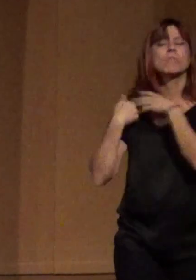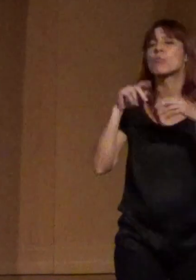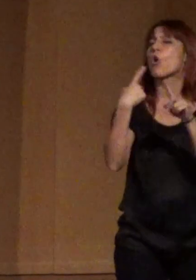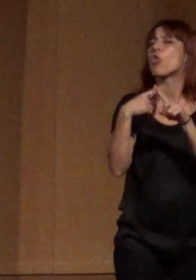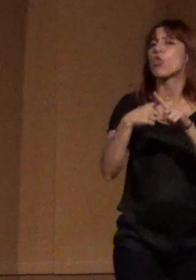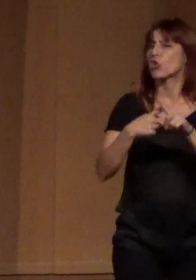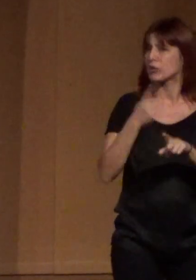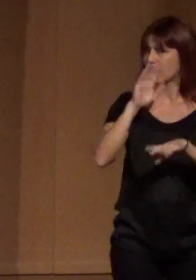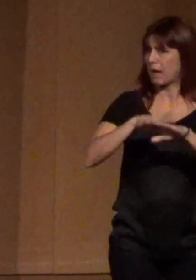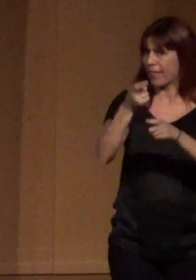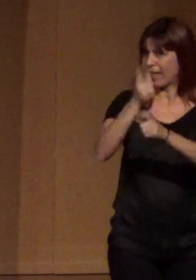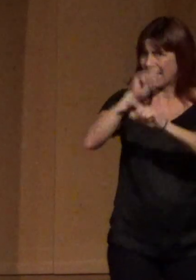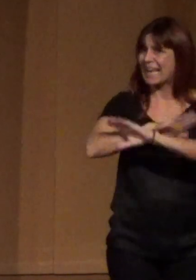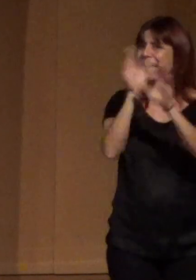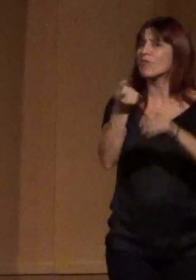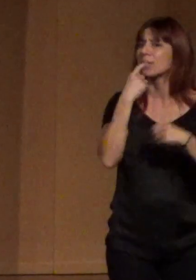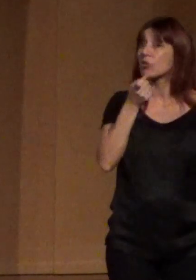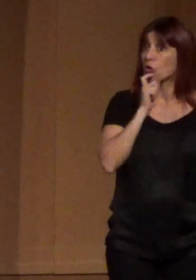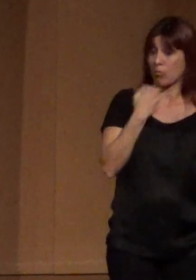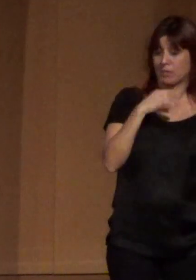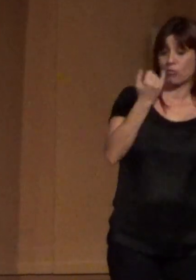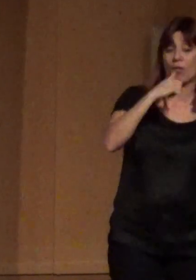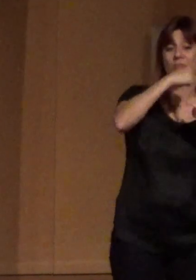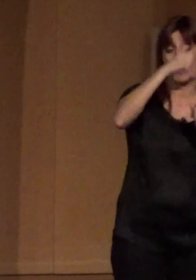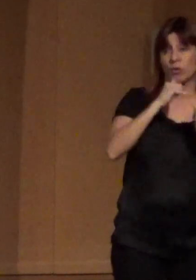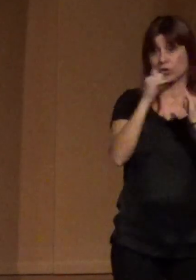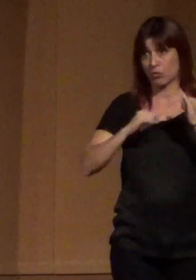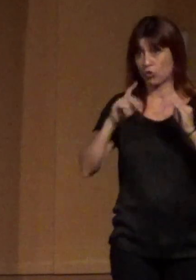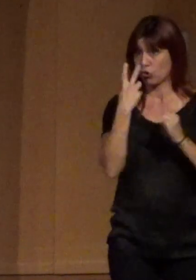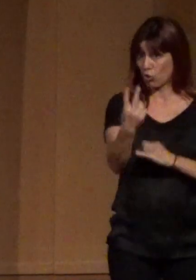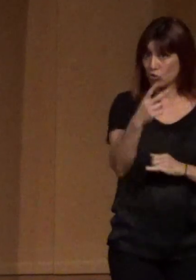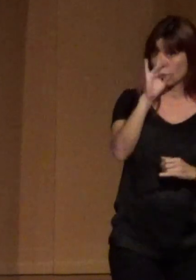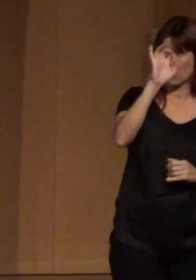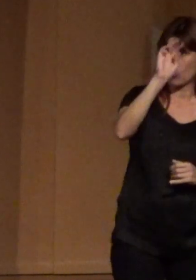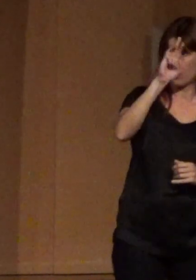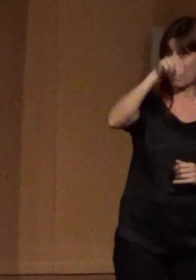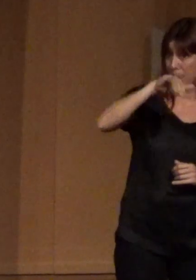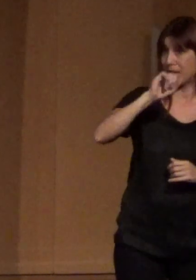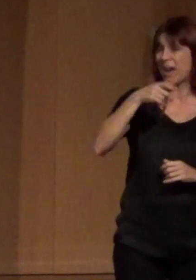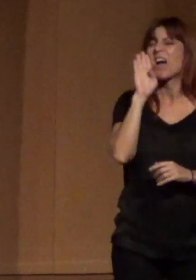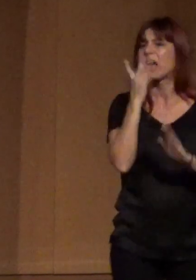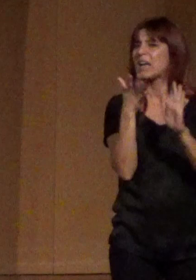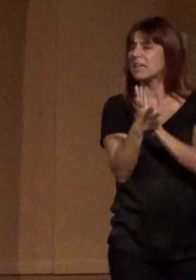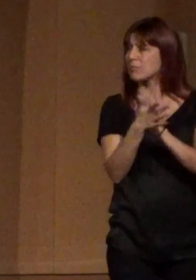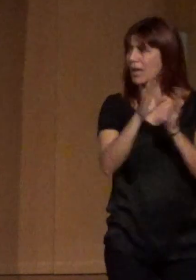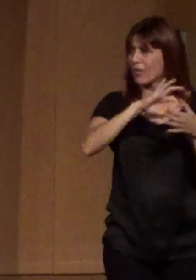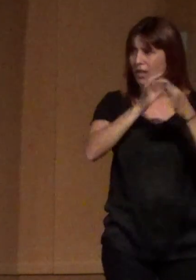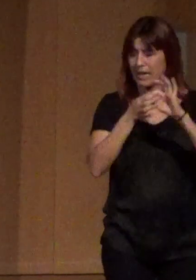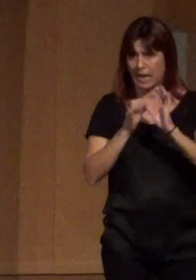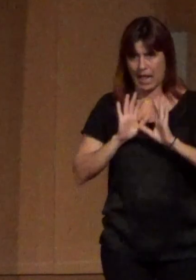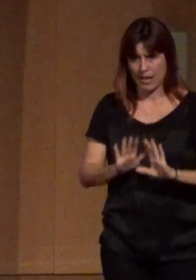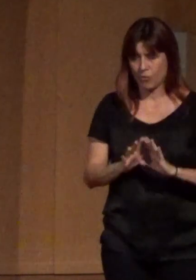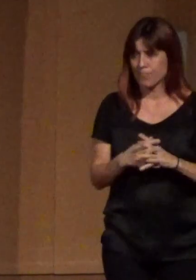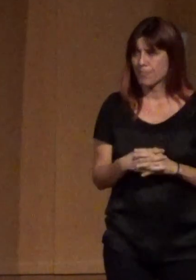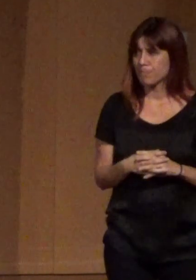cómo actúan los fármacos. Hay dos circuitos, dopaminérgico y dopaminérgico, y voy a poner tres ejemplos con dibujos animados que a la gente le gusta mucho porque es muy fácil de entender,